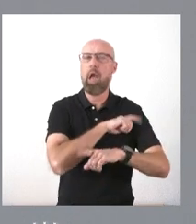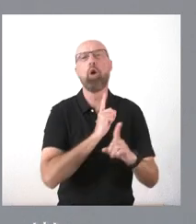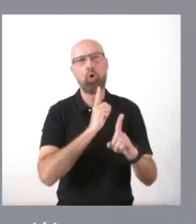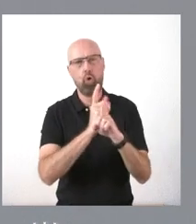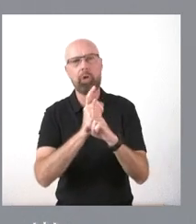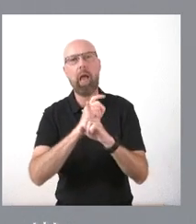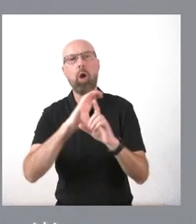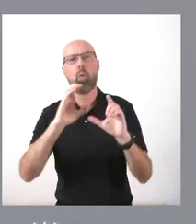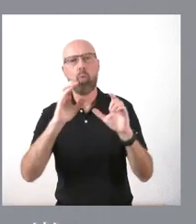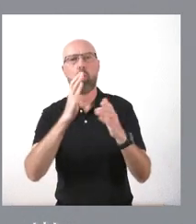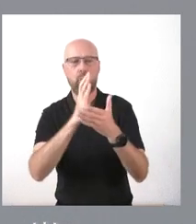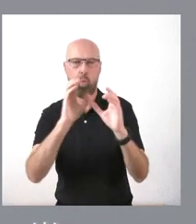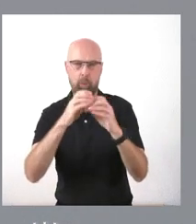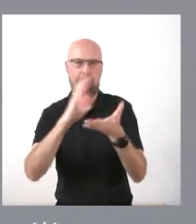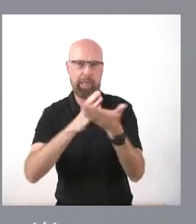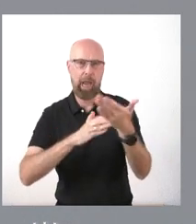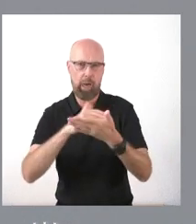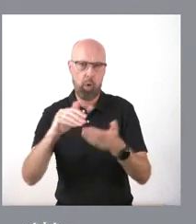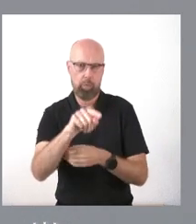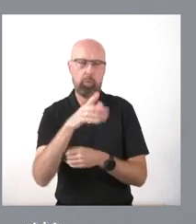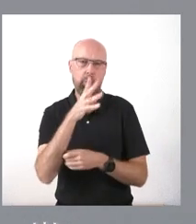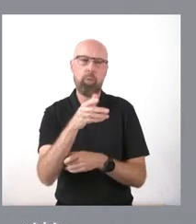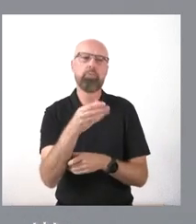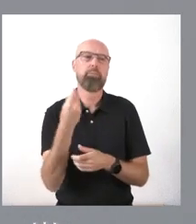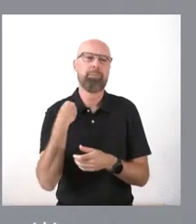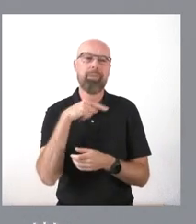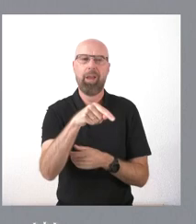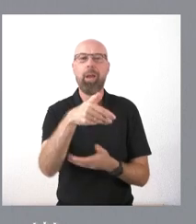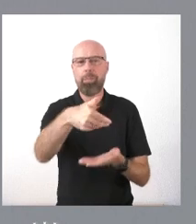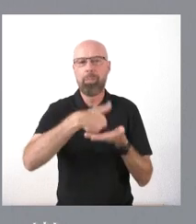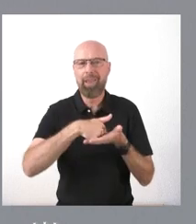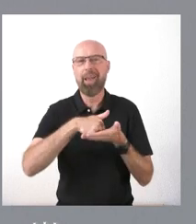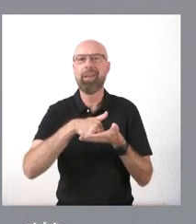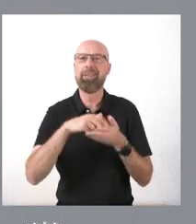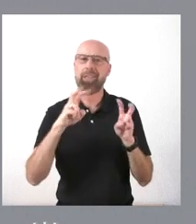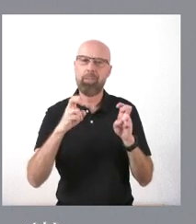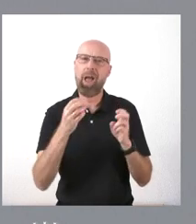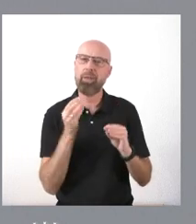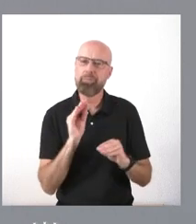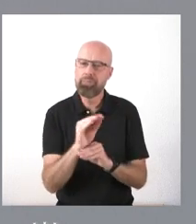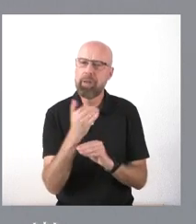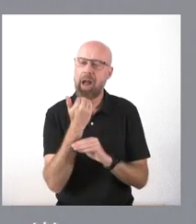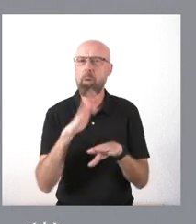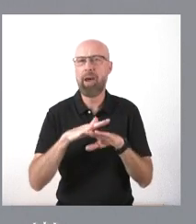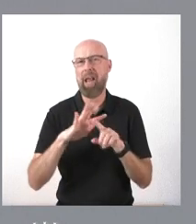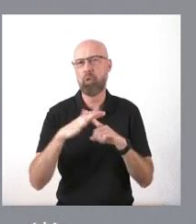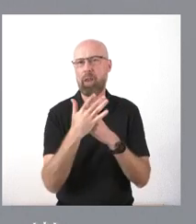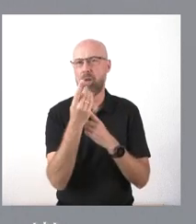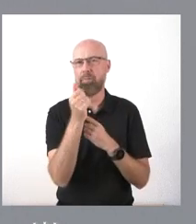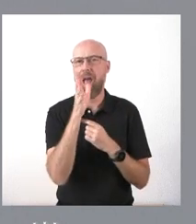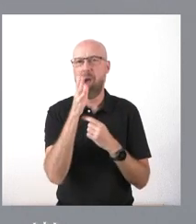algunas ayudas para esta situación de sequía creo si no me equivoco que la manifestación comienza